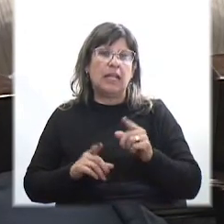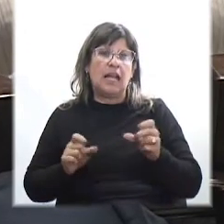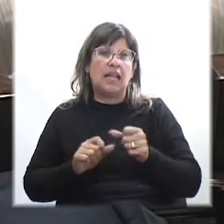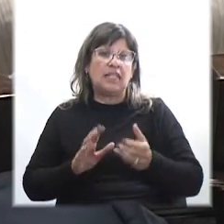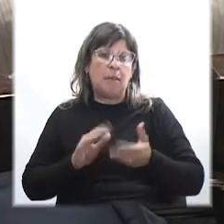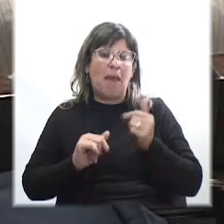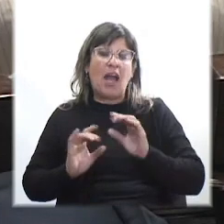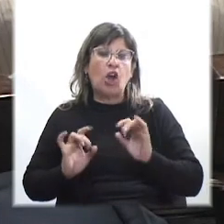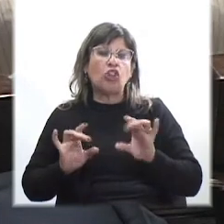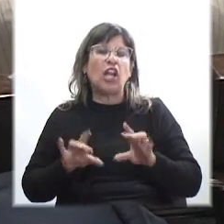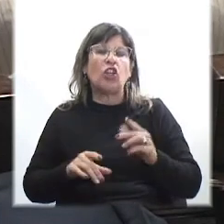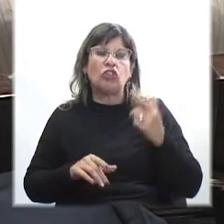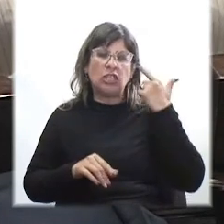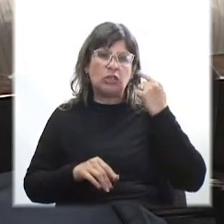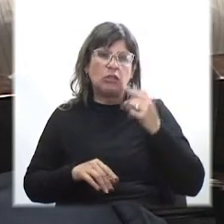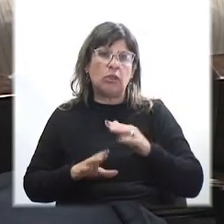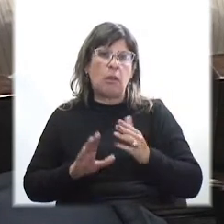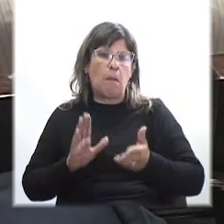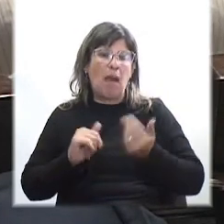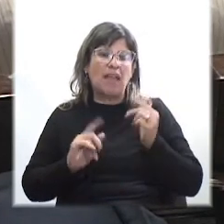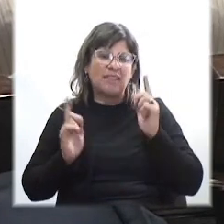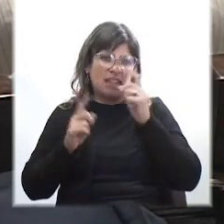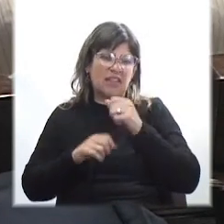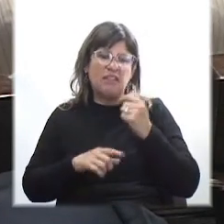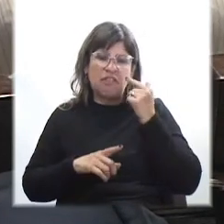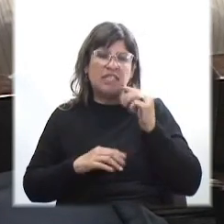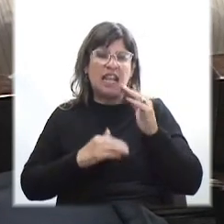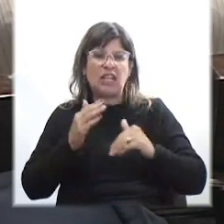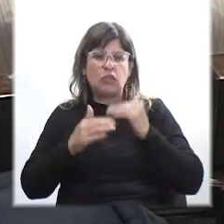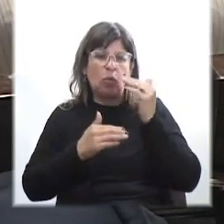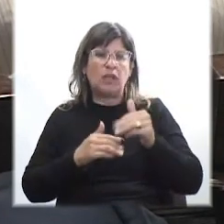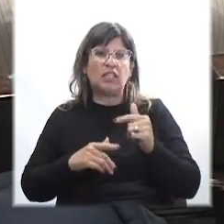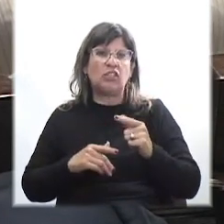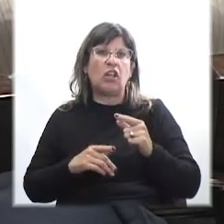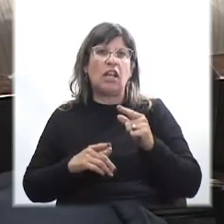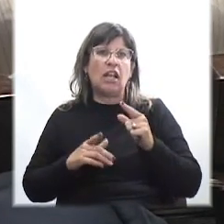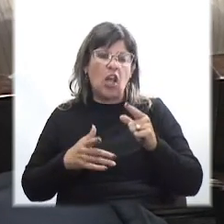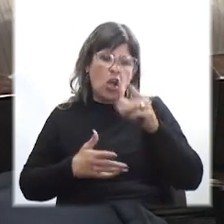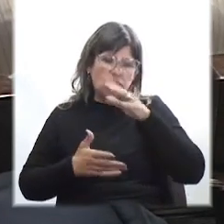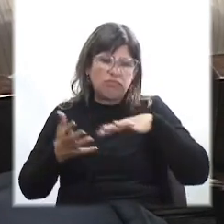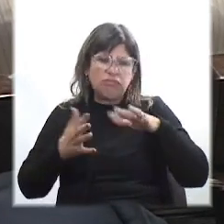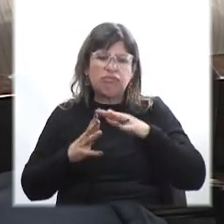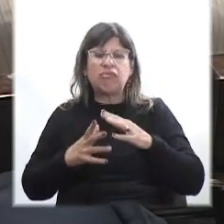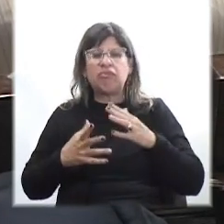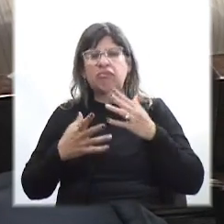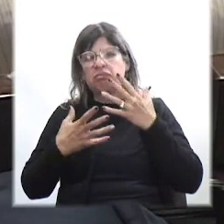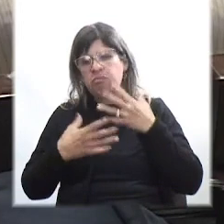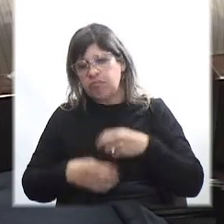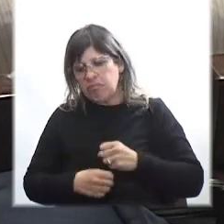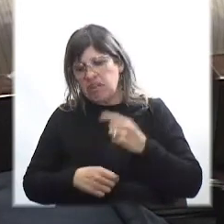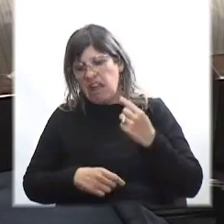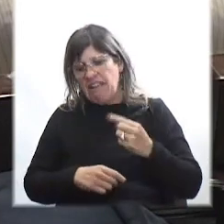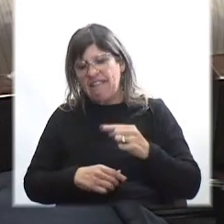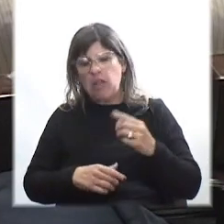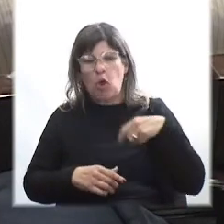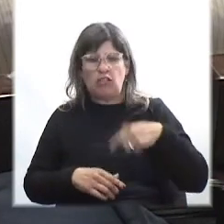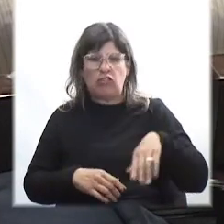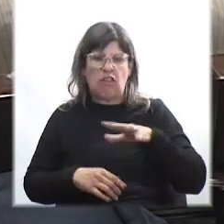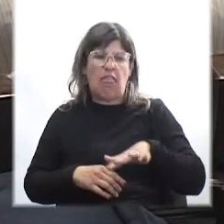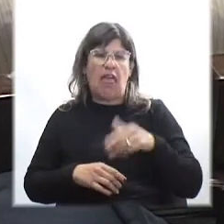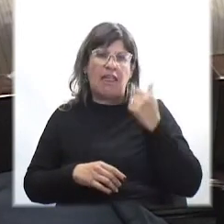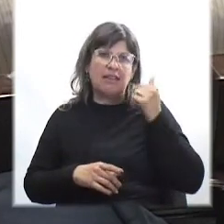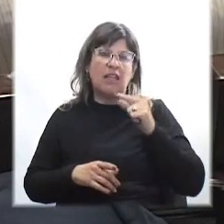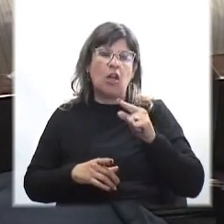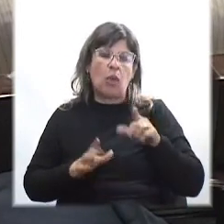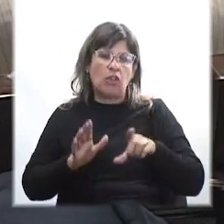más contagioso el suicidio y más difícil la superación, creando un clima de pesimismo en la sociedad. Cuando se